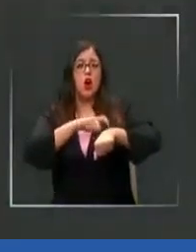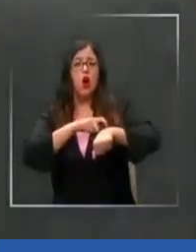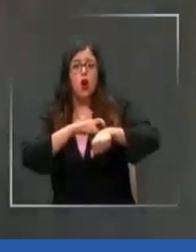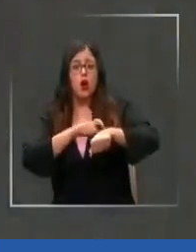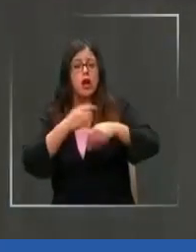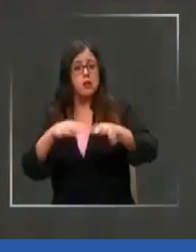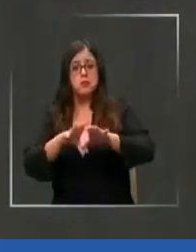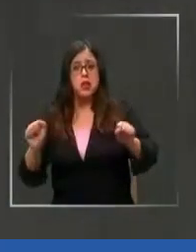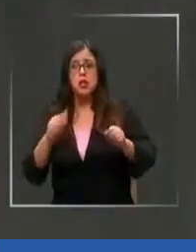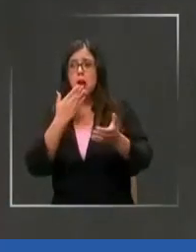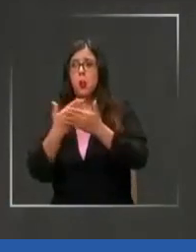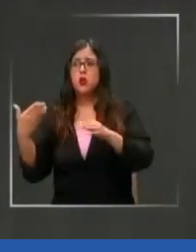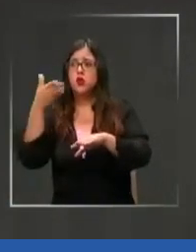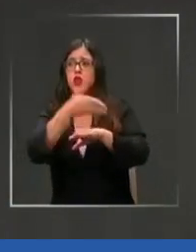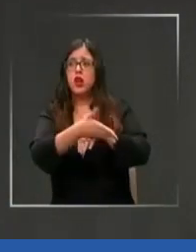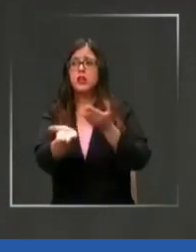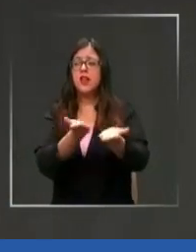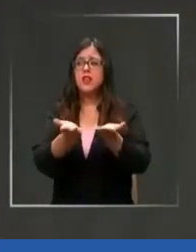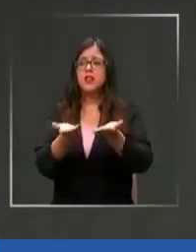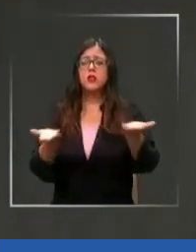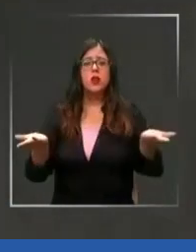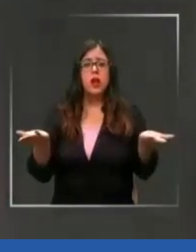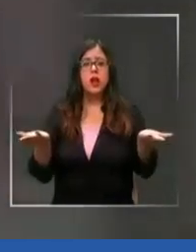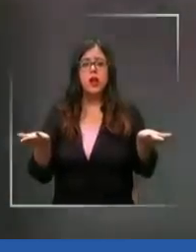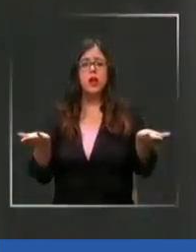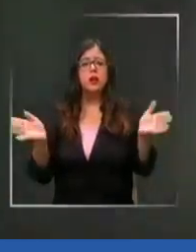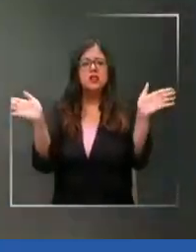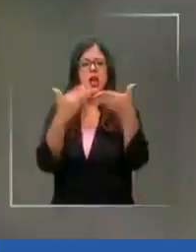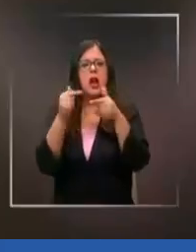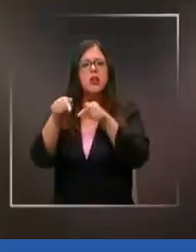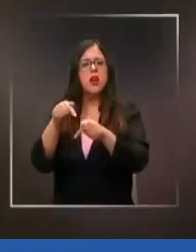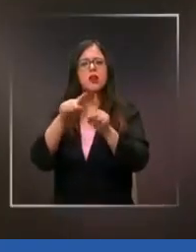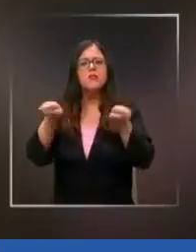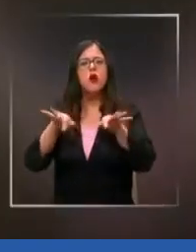matrimonio, al llegar a la oficina del servicio se encontró con la sorpresa que estaba cerrada.